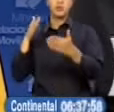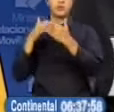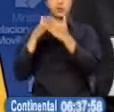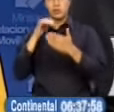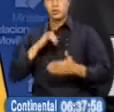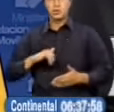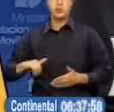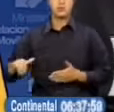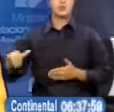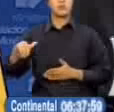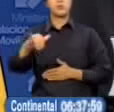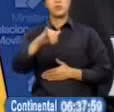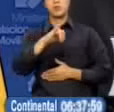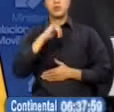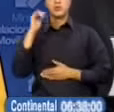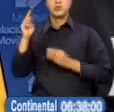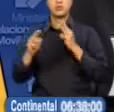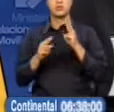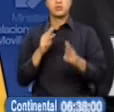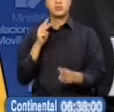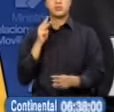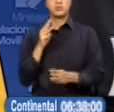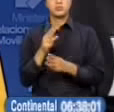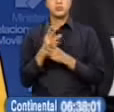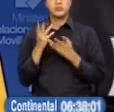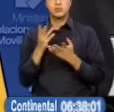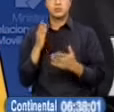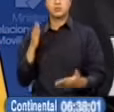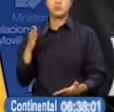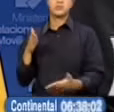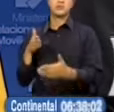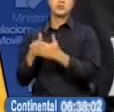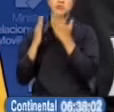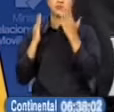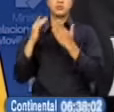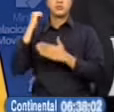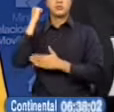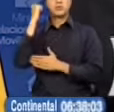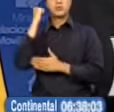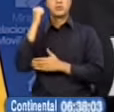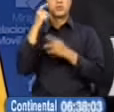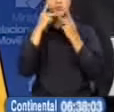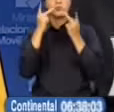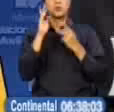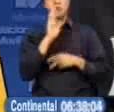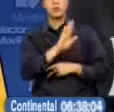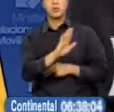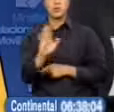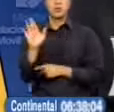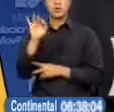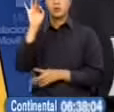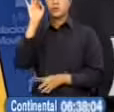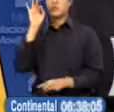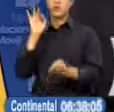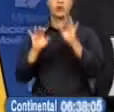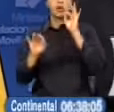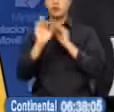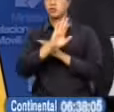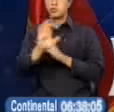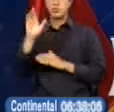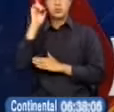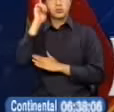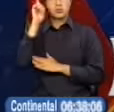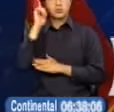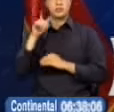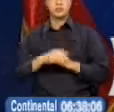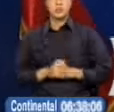democracia en el mundo y contra el derecho de los pueblos a elegir a sus líderes